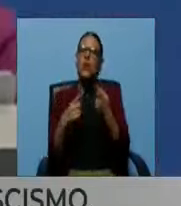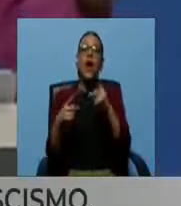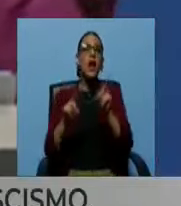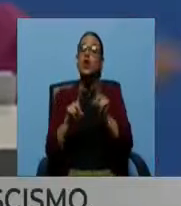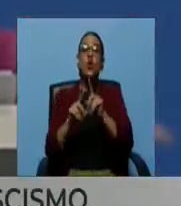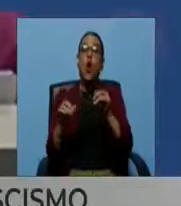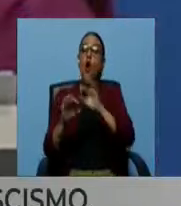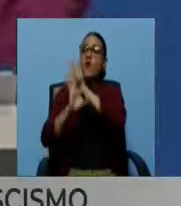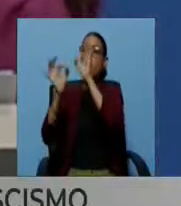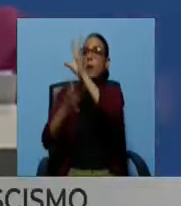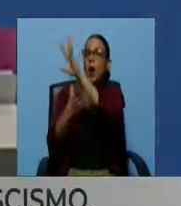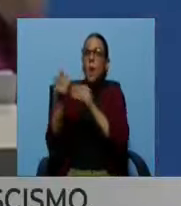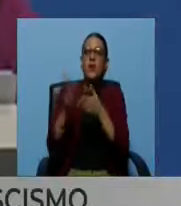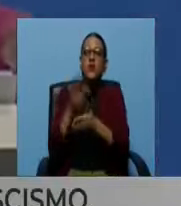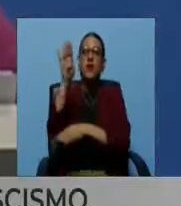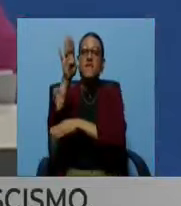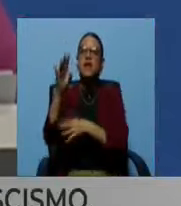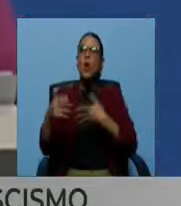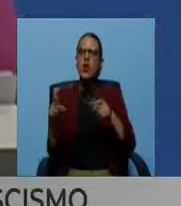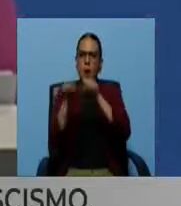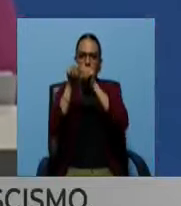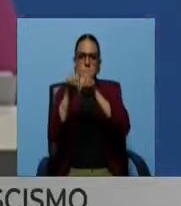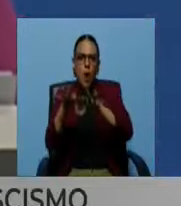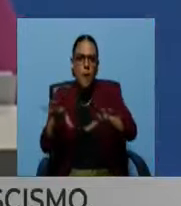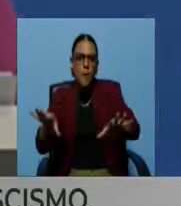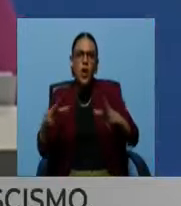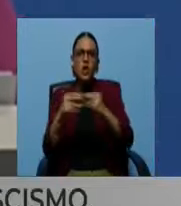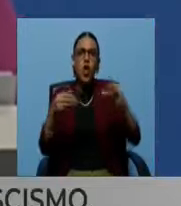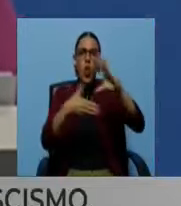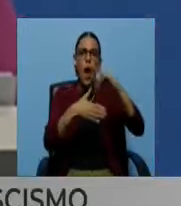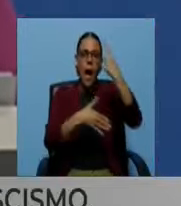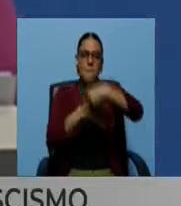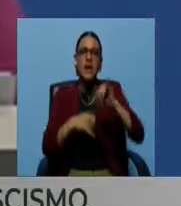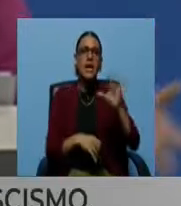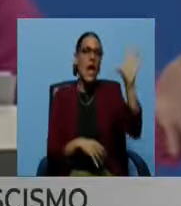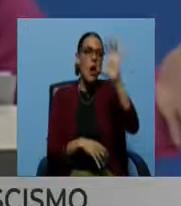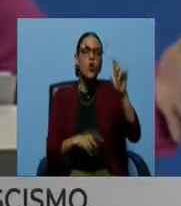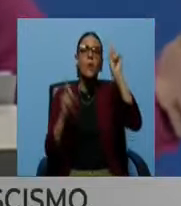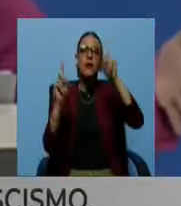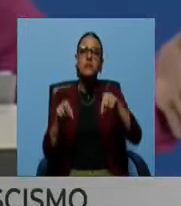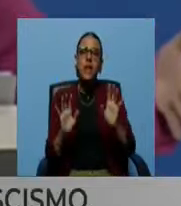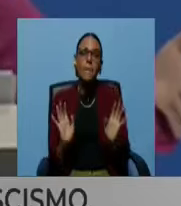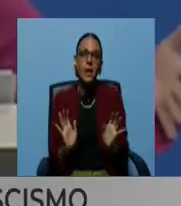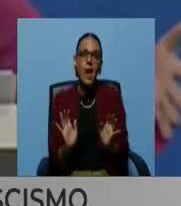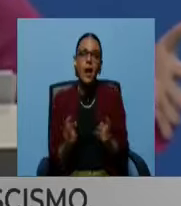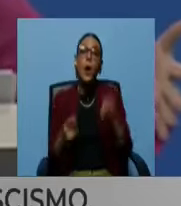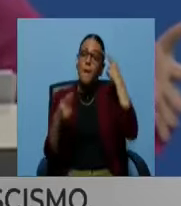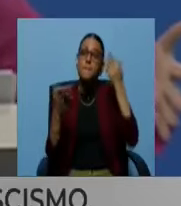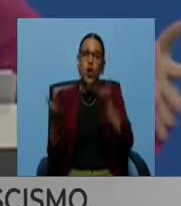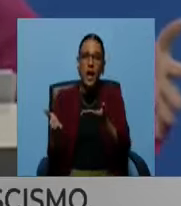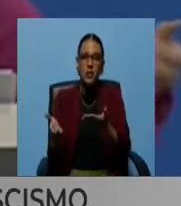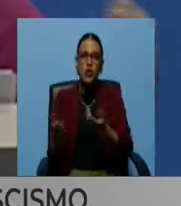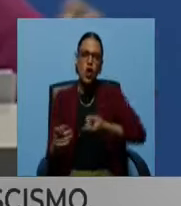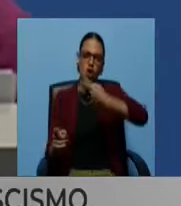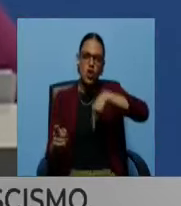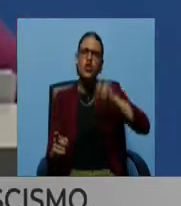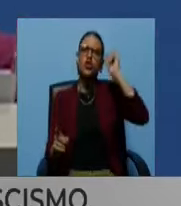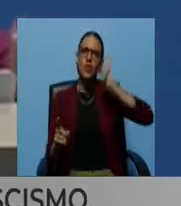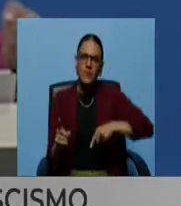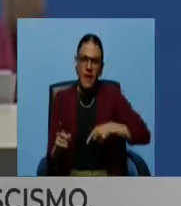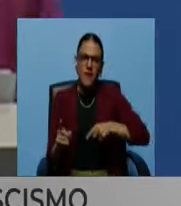fascismo que se está apoderando de América y de Europa. Y por eso nosotros